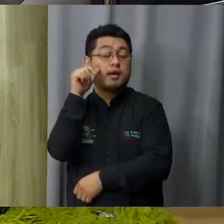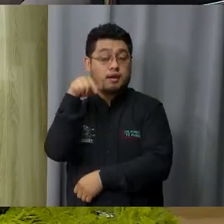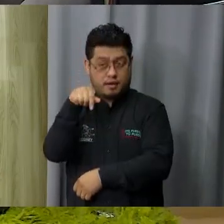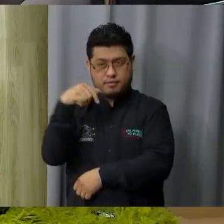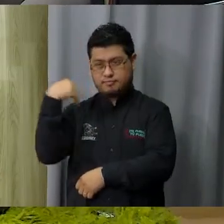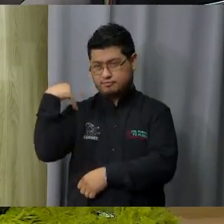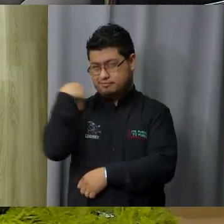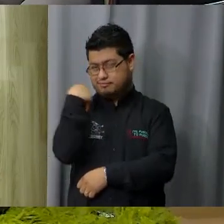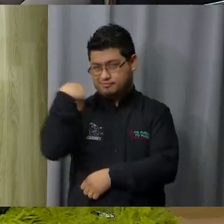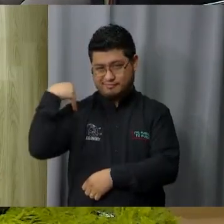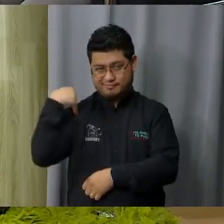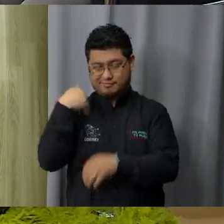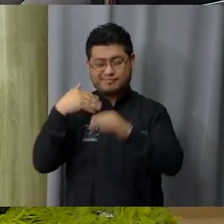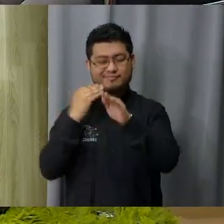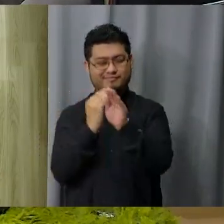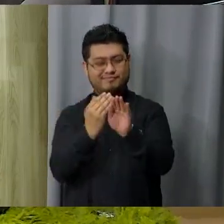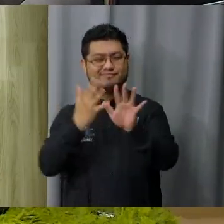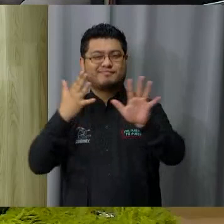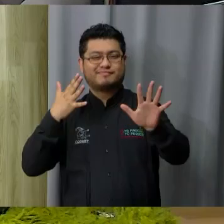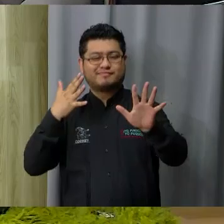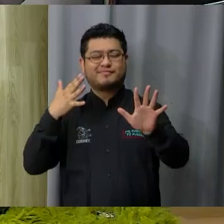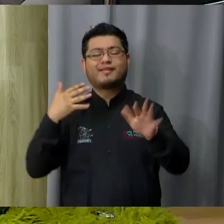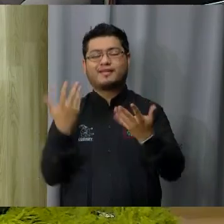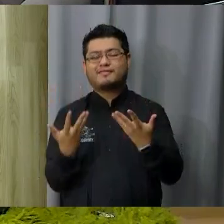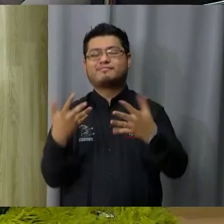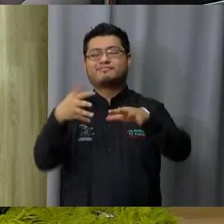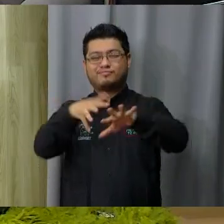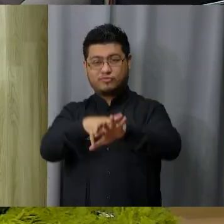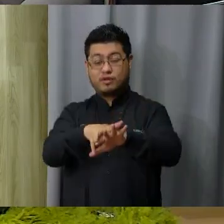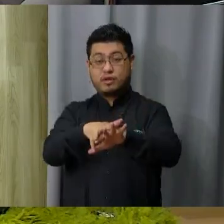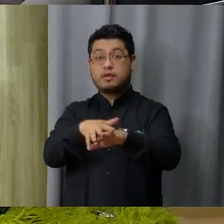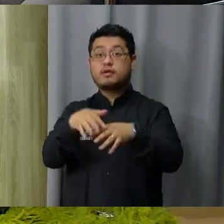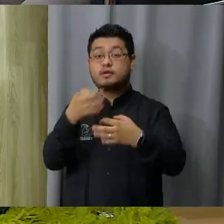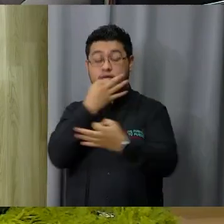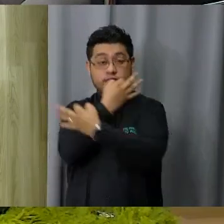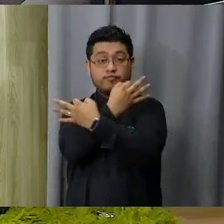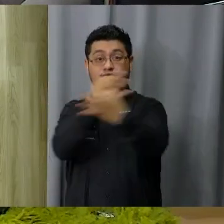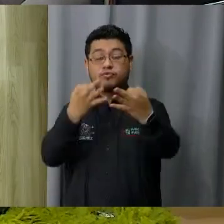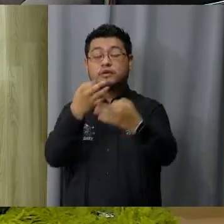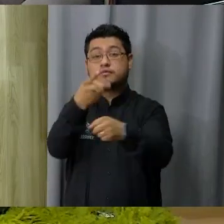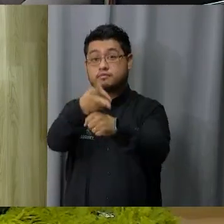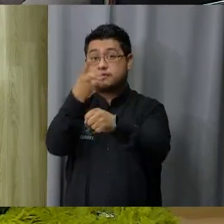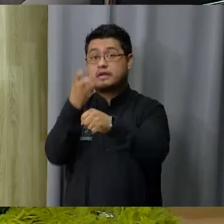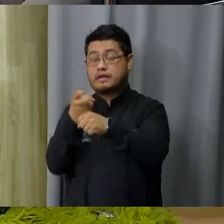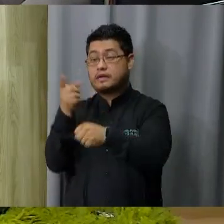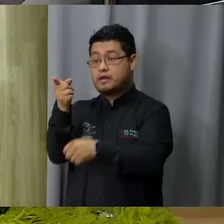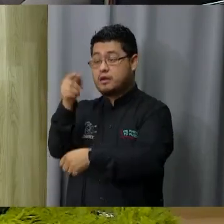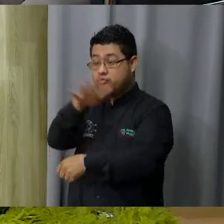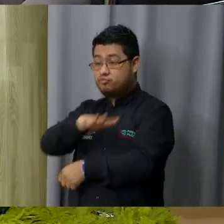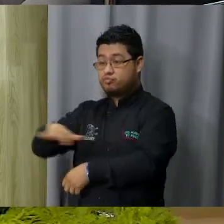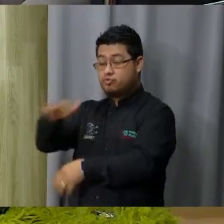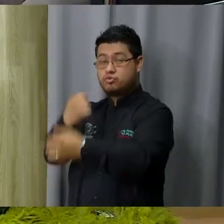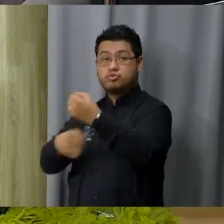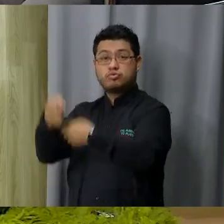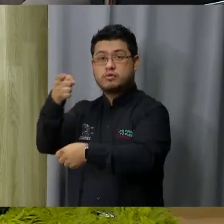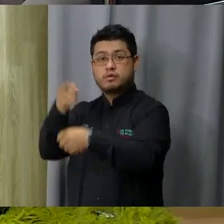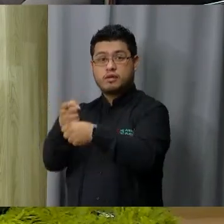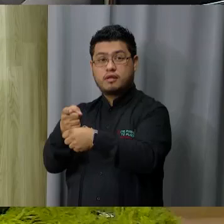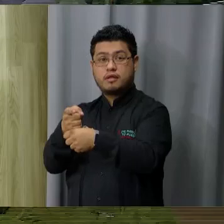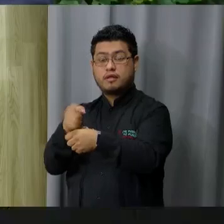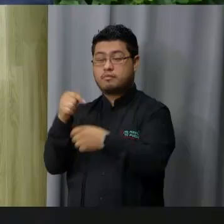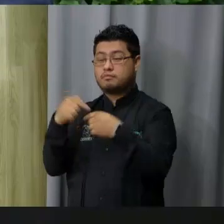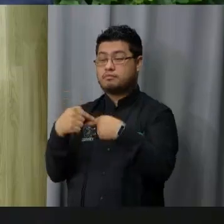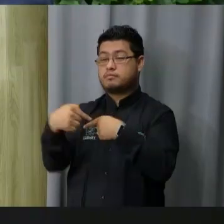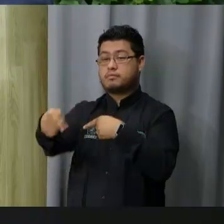pues bueno, venimos a invitar pues prácticamente a toda la sociedad. Va a ser un evento público. Este va a ser el próximo